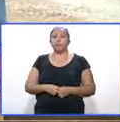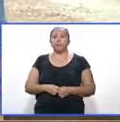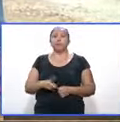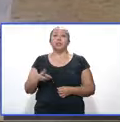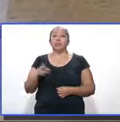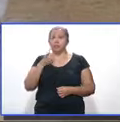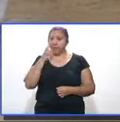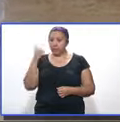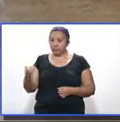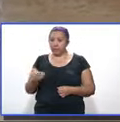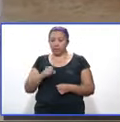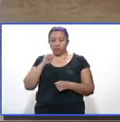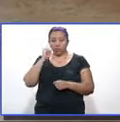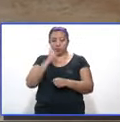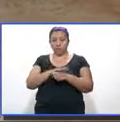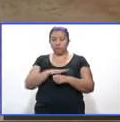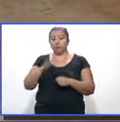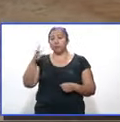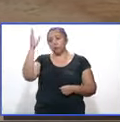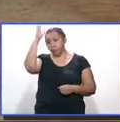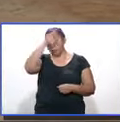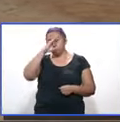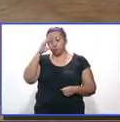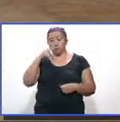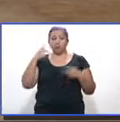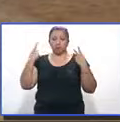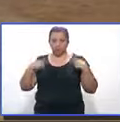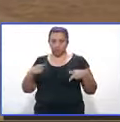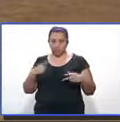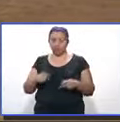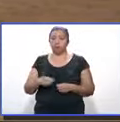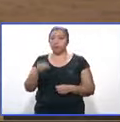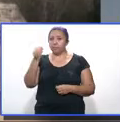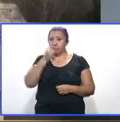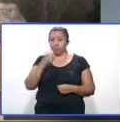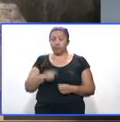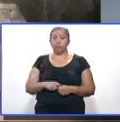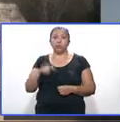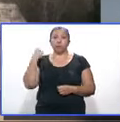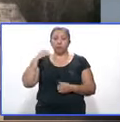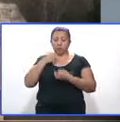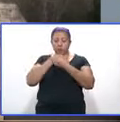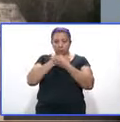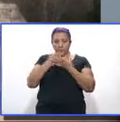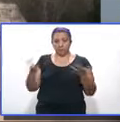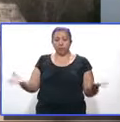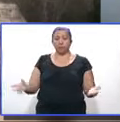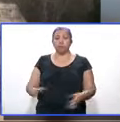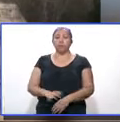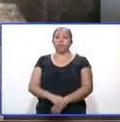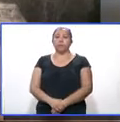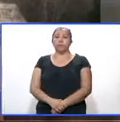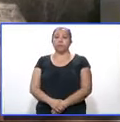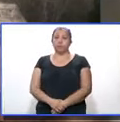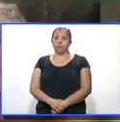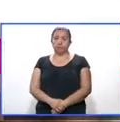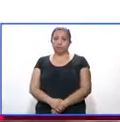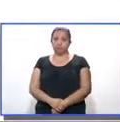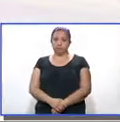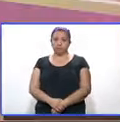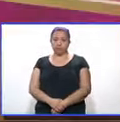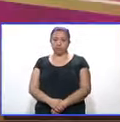y adéntrate a descubrir más de esta cultura por medio de su gente y su gastronomía. Tele Yucatán te informa.